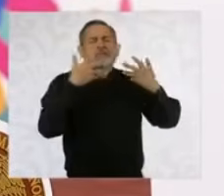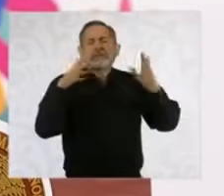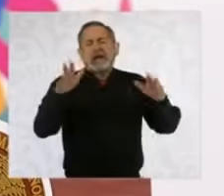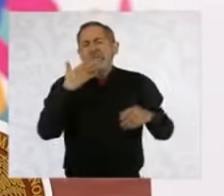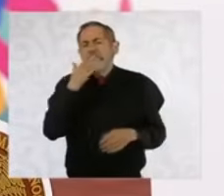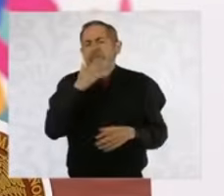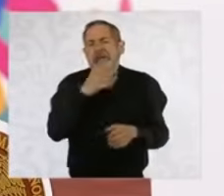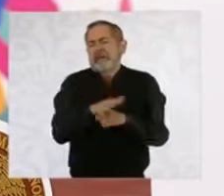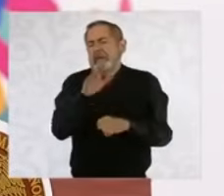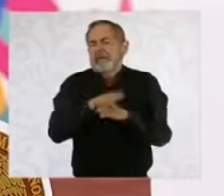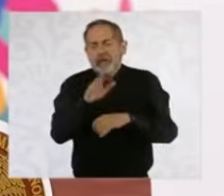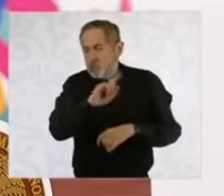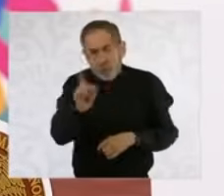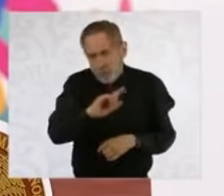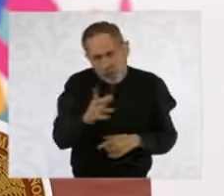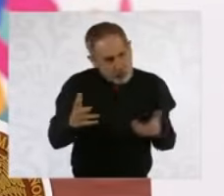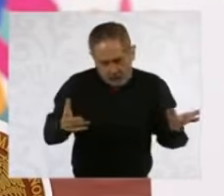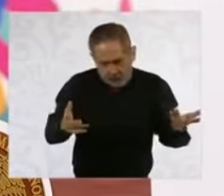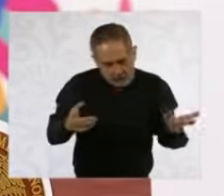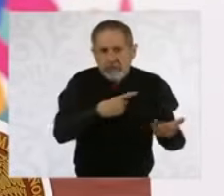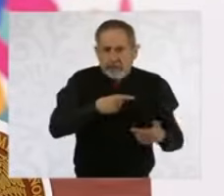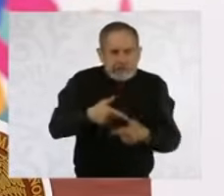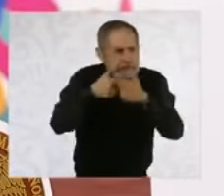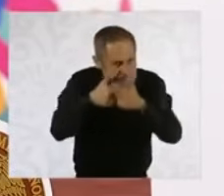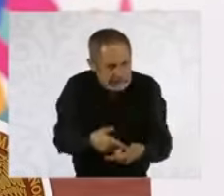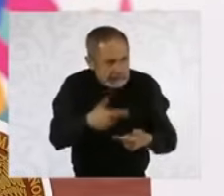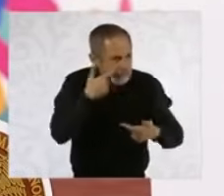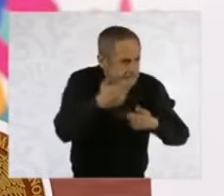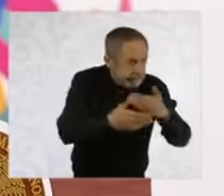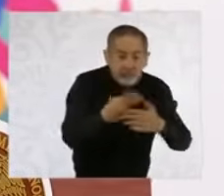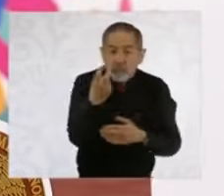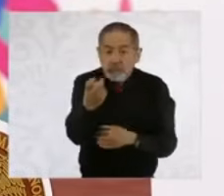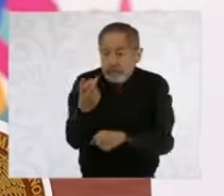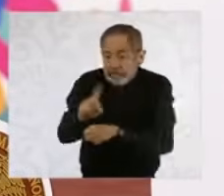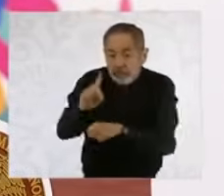contrario, hay que continuar y por eso le damos seguimiento todos los días. Perfecto.